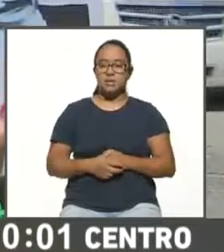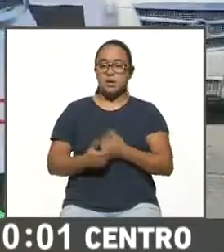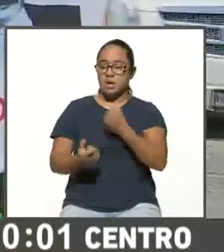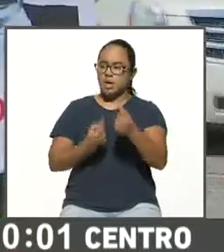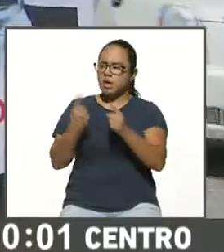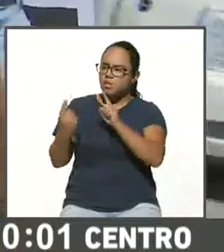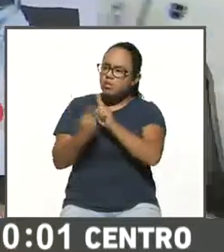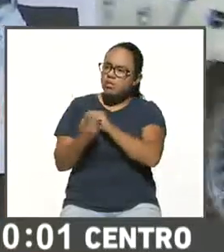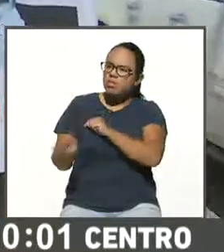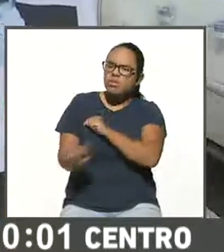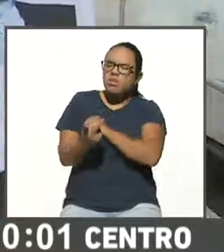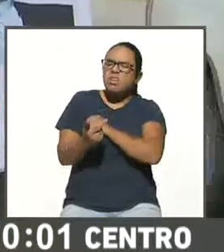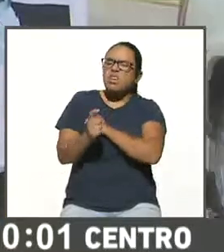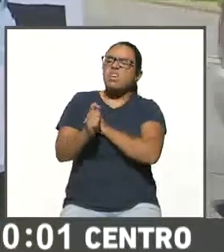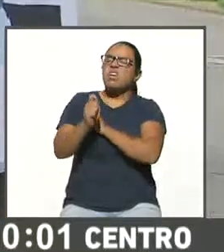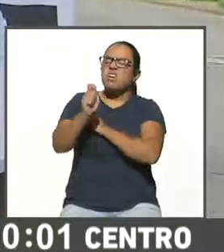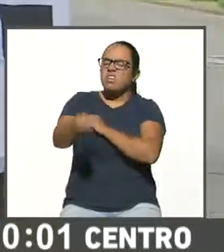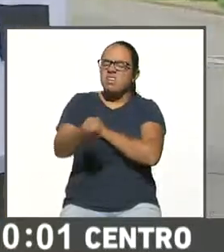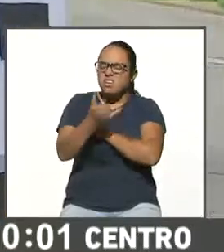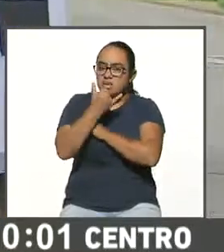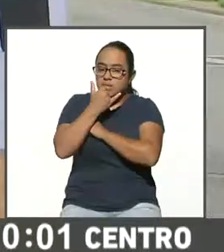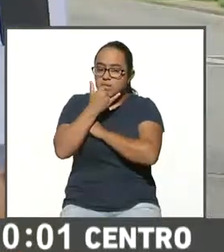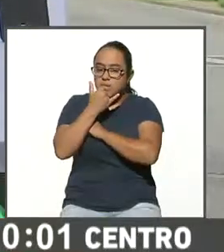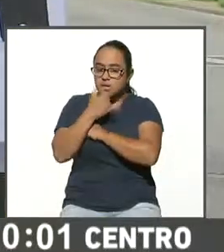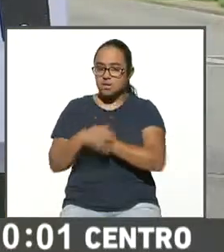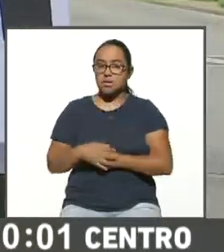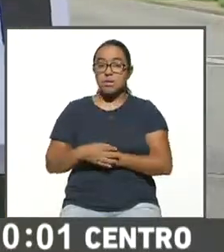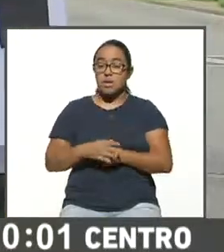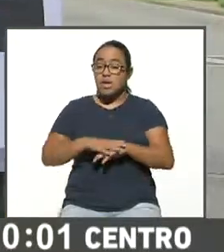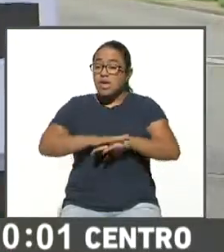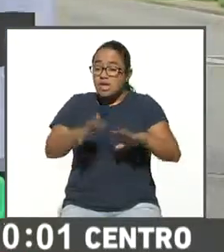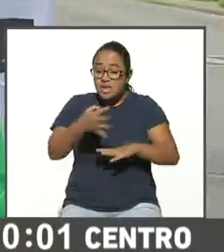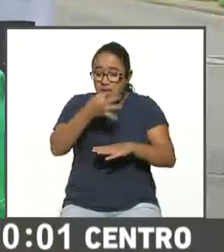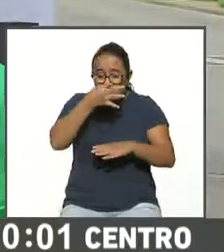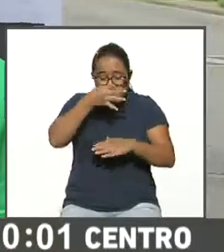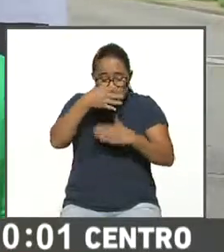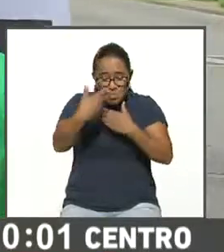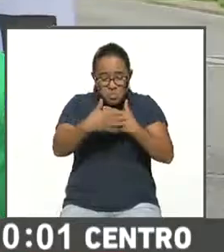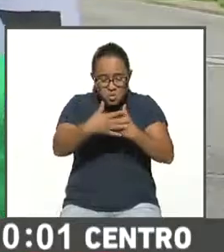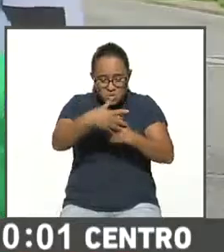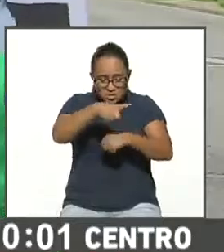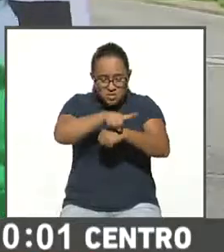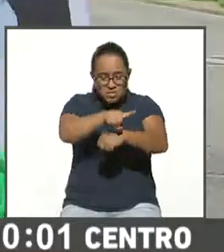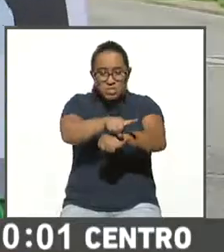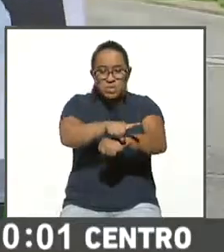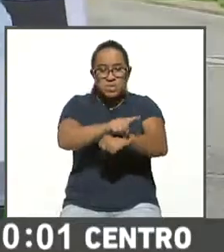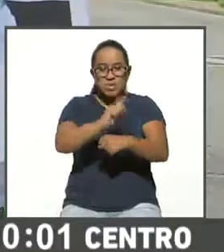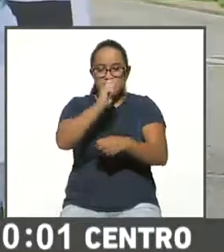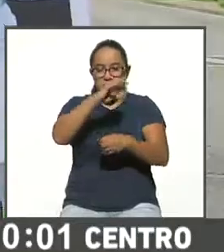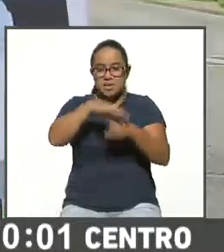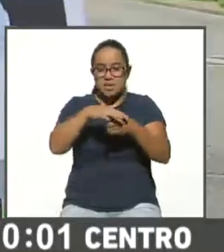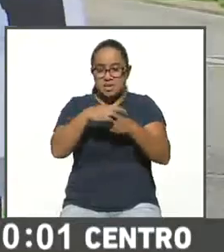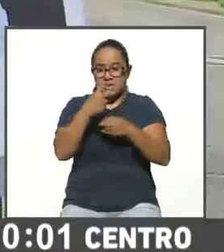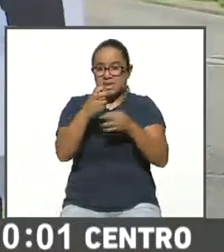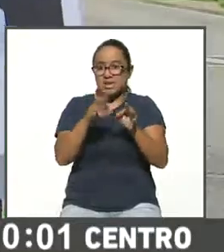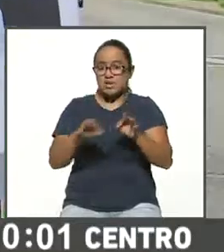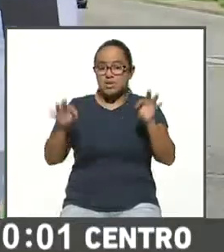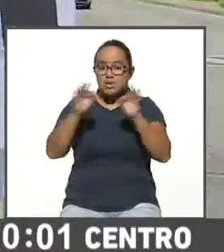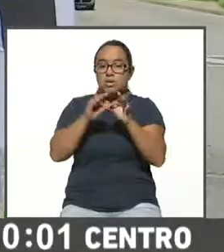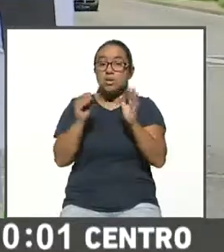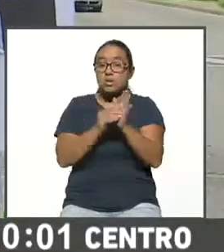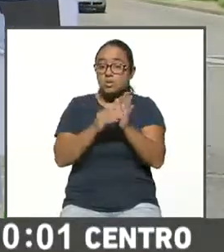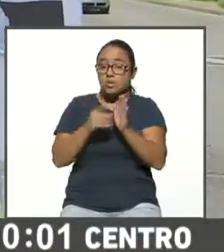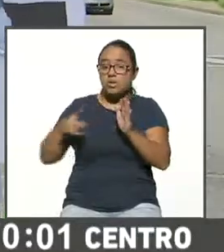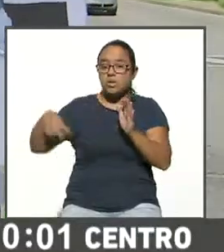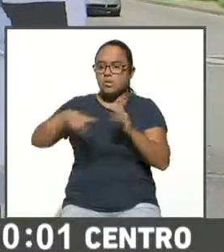acercan y preguntan de qué se trata, o sea, no puede ser que estamos a días de esta gran historia y que todavía las